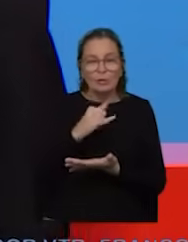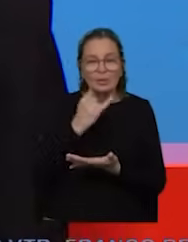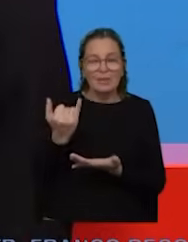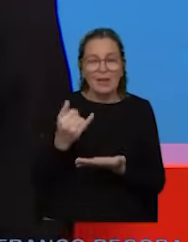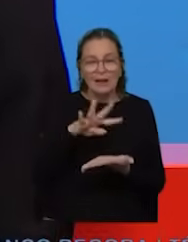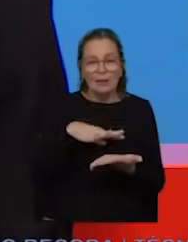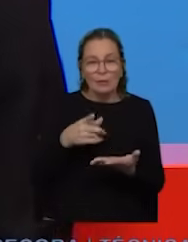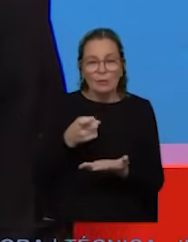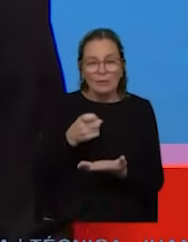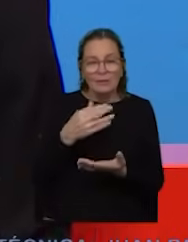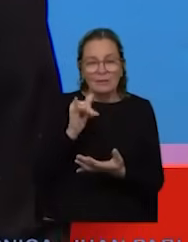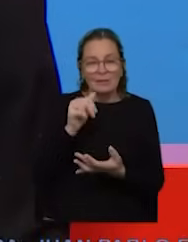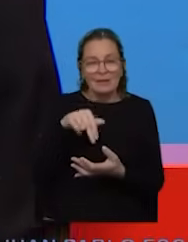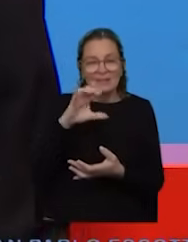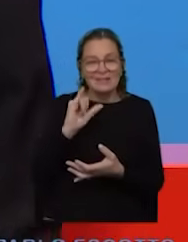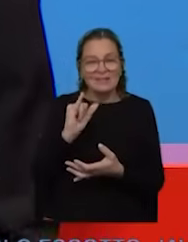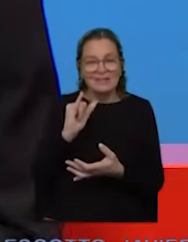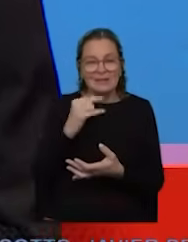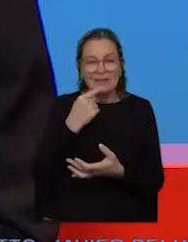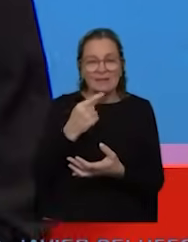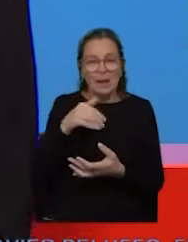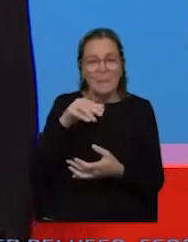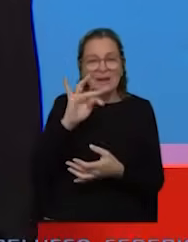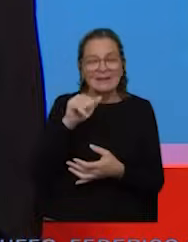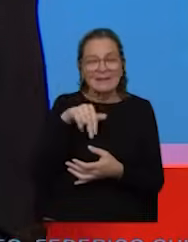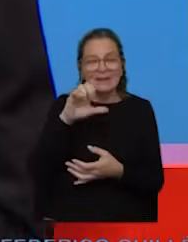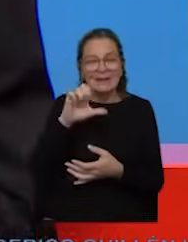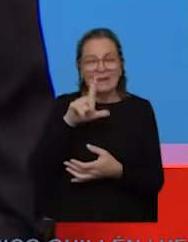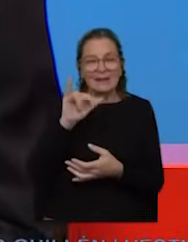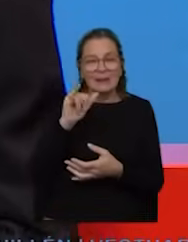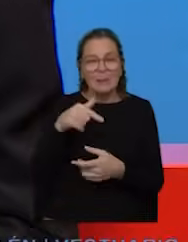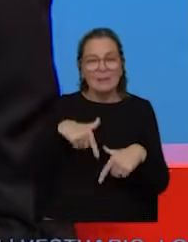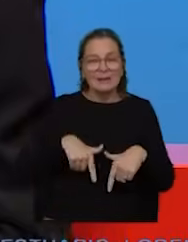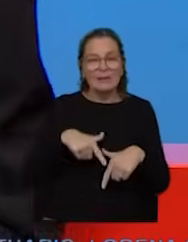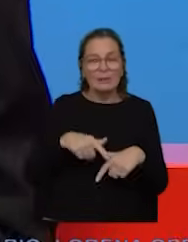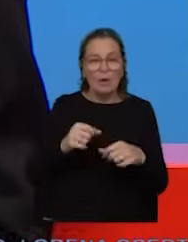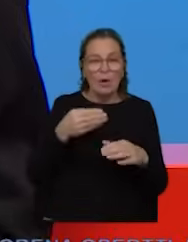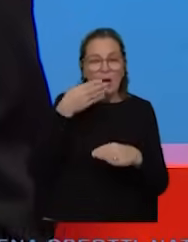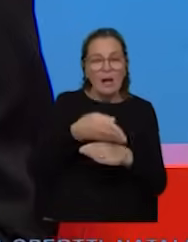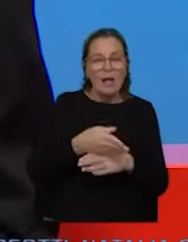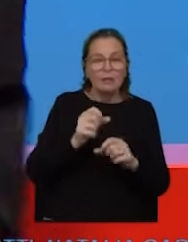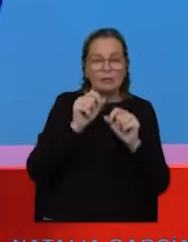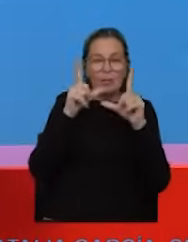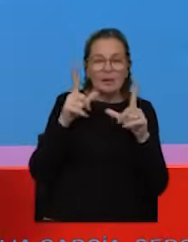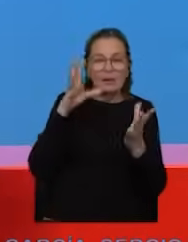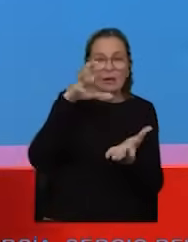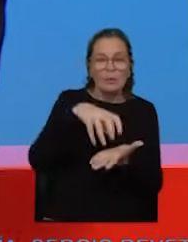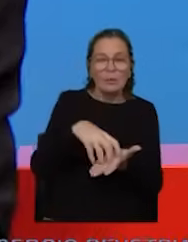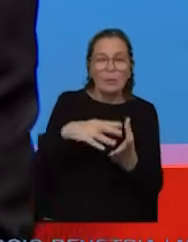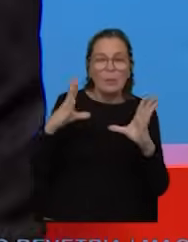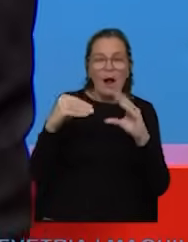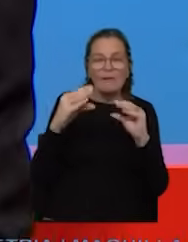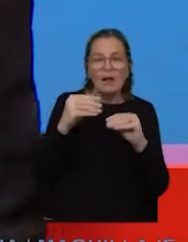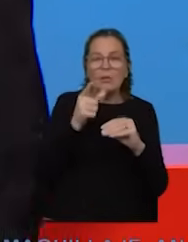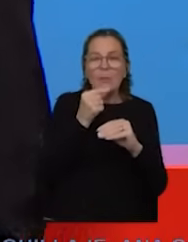de de bianche haciendo referencia que este martinelli es el ministro que te cae de sorpresa en las seccionales que se pone a hablar con